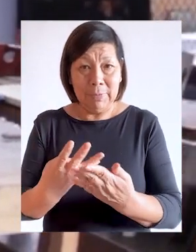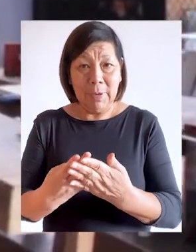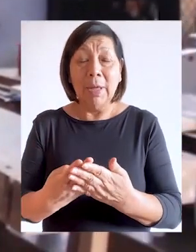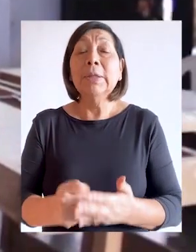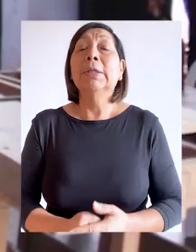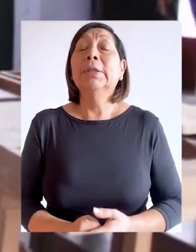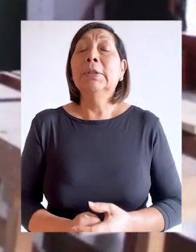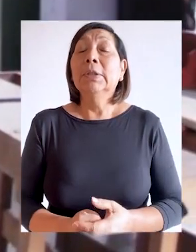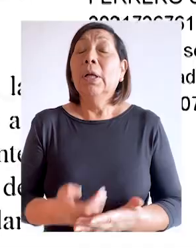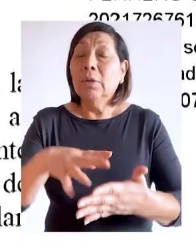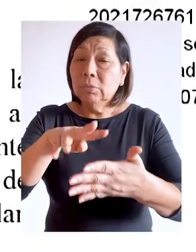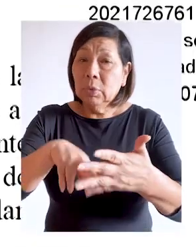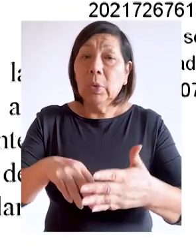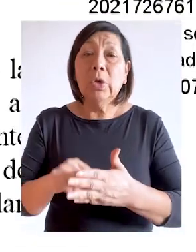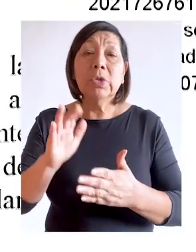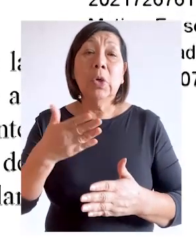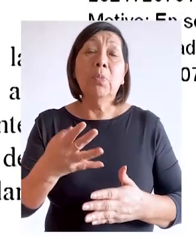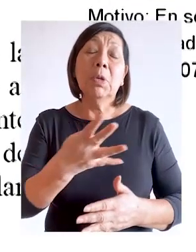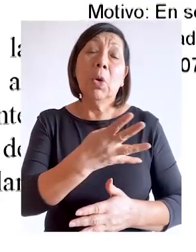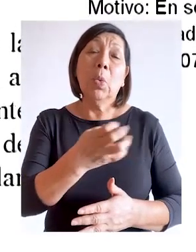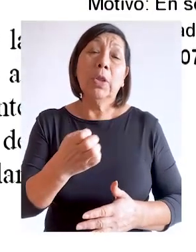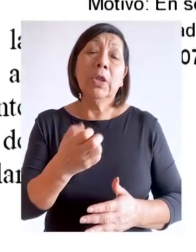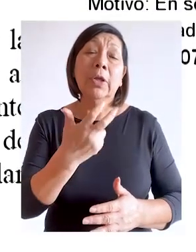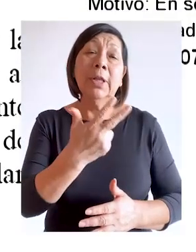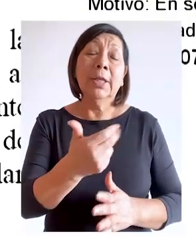en el expediente